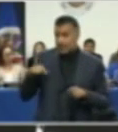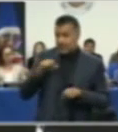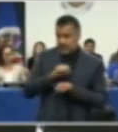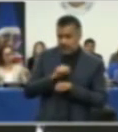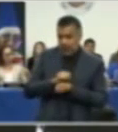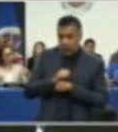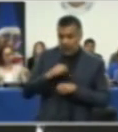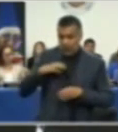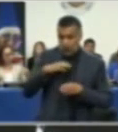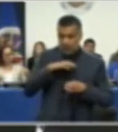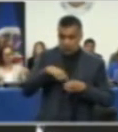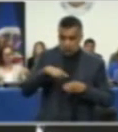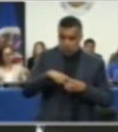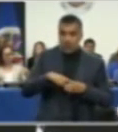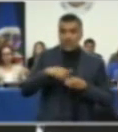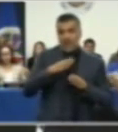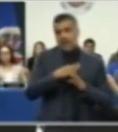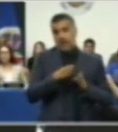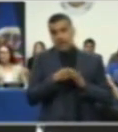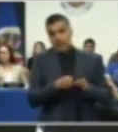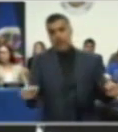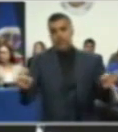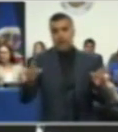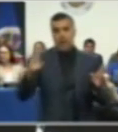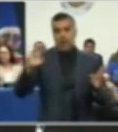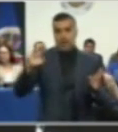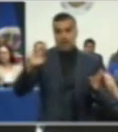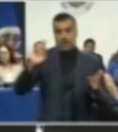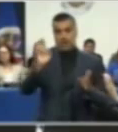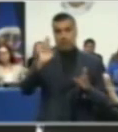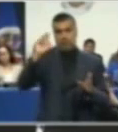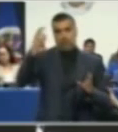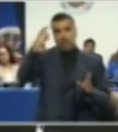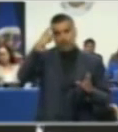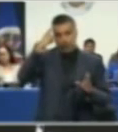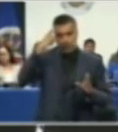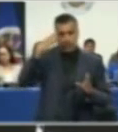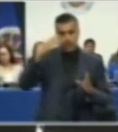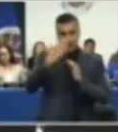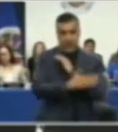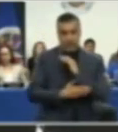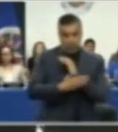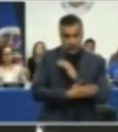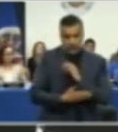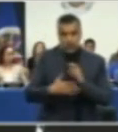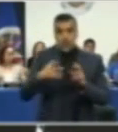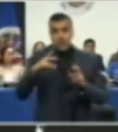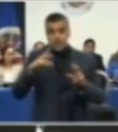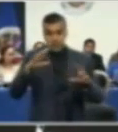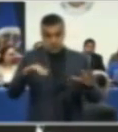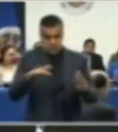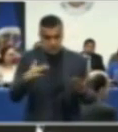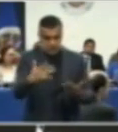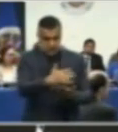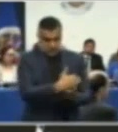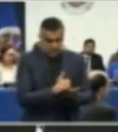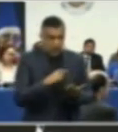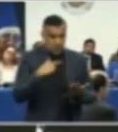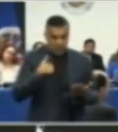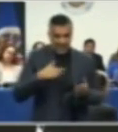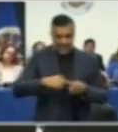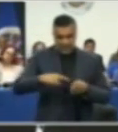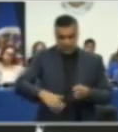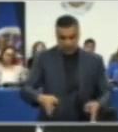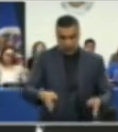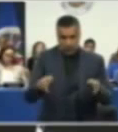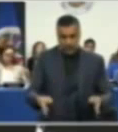esta comisión en el Congreso de la República y también el trabajo que pueda realizarse coordinado por el Ministerio de Justicia y Derechos Humanos, podemos arribar a respuestas concretas